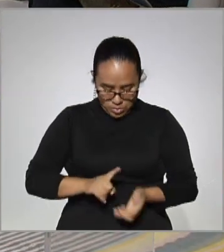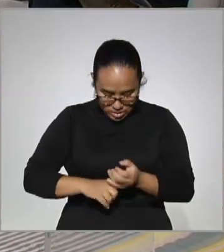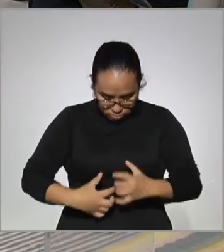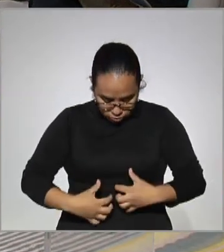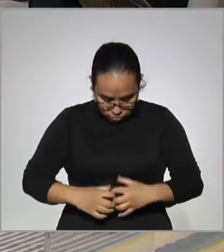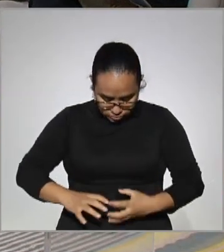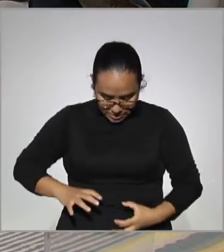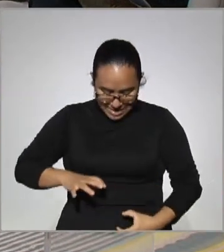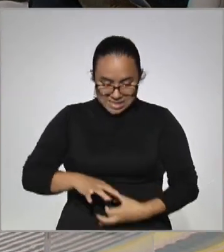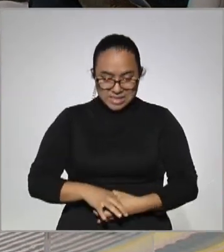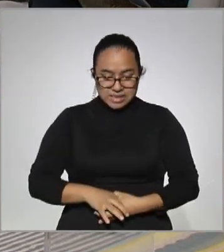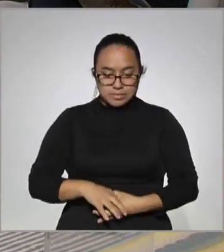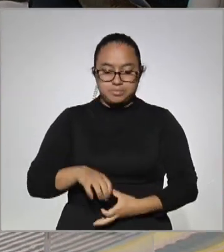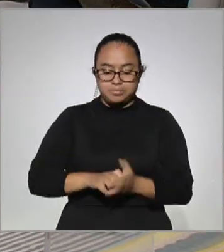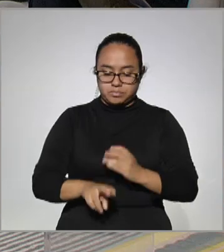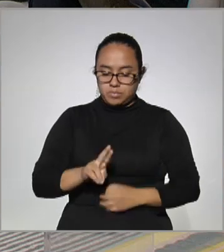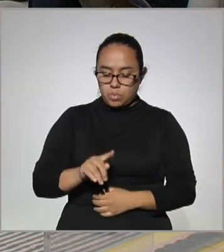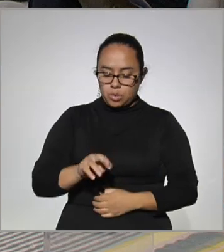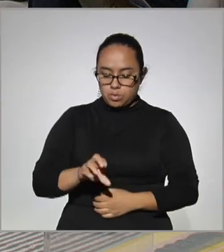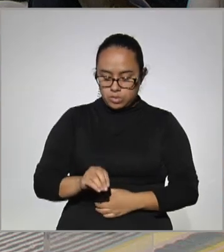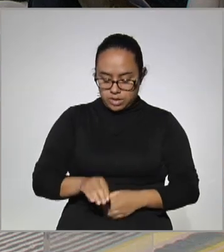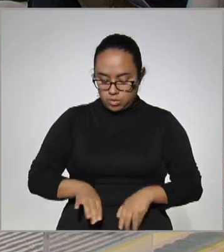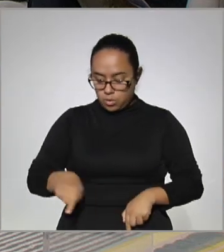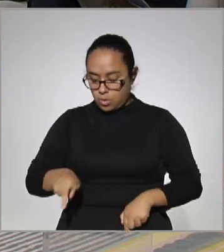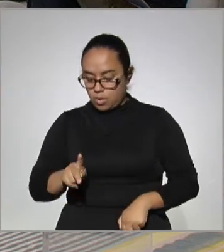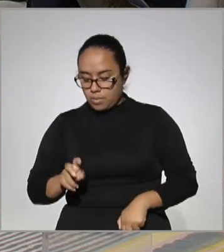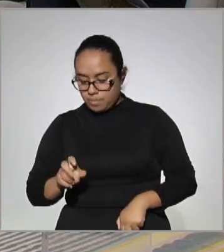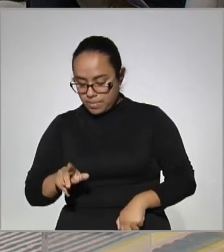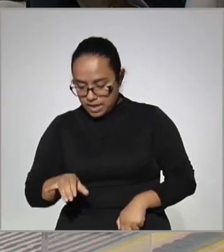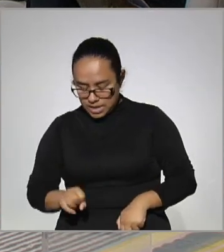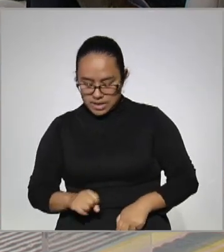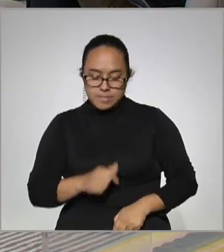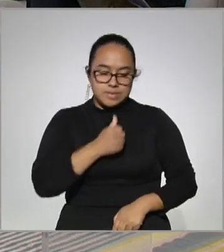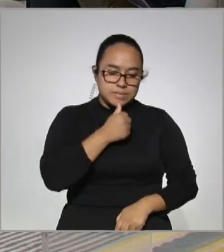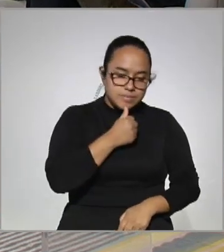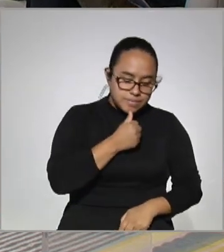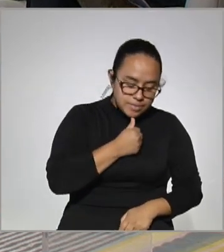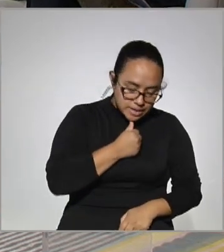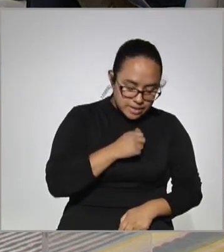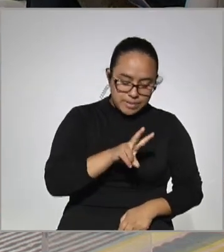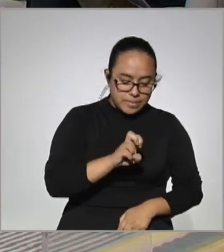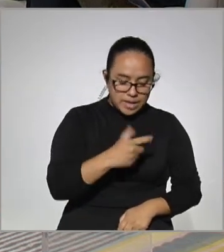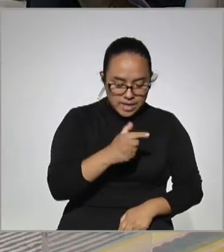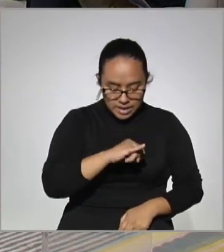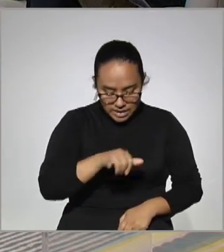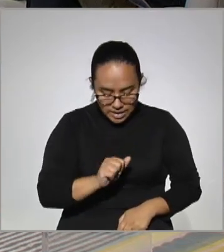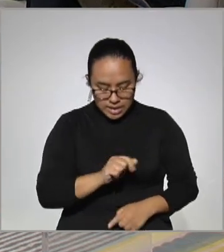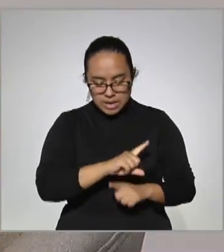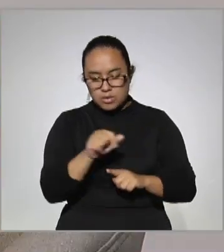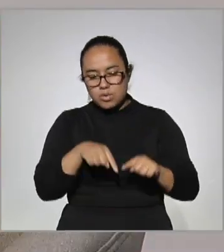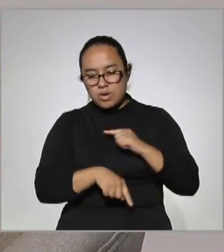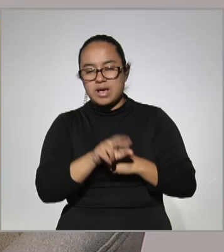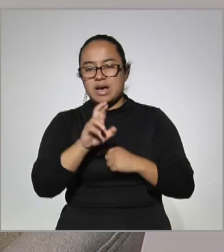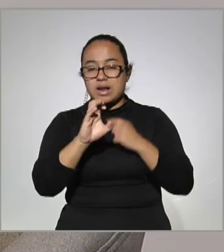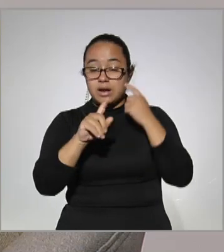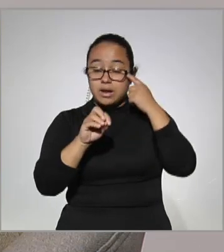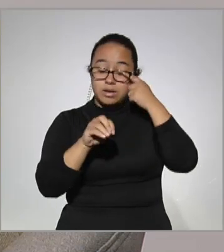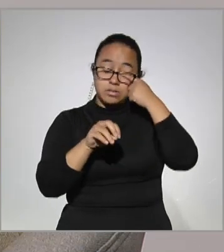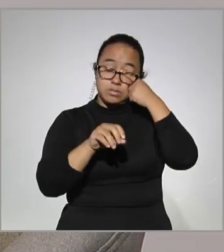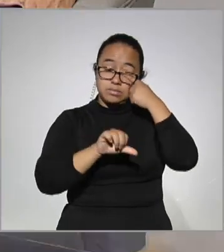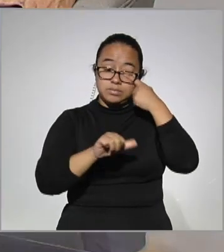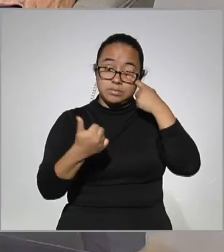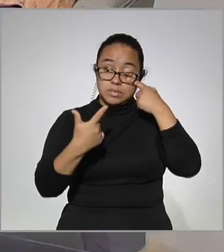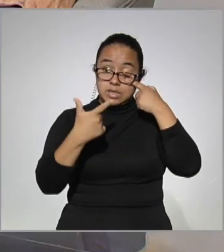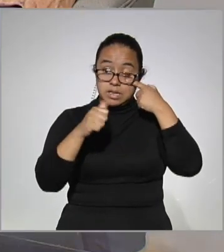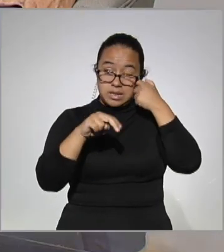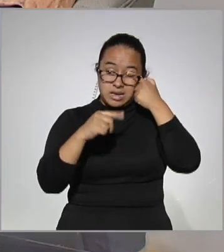¿no? El tejido que une al útero a la pelvis, hacia la vejiga, hacia el recto, y la otra es por los ganglios, ¿sí?